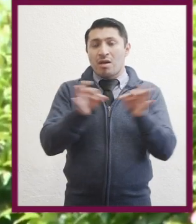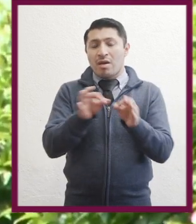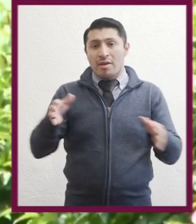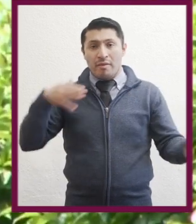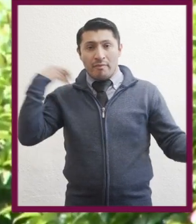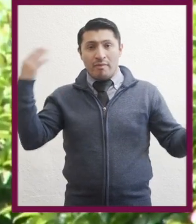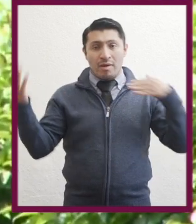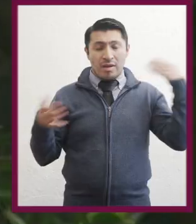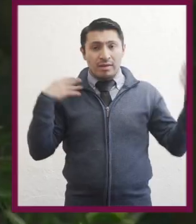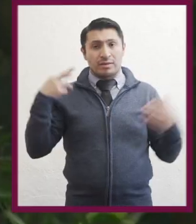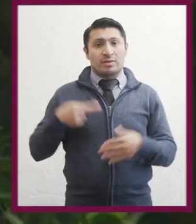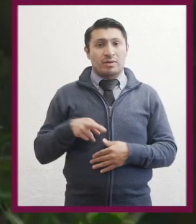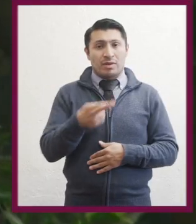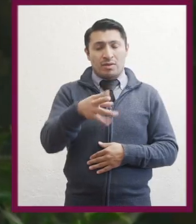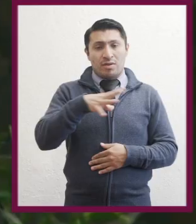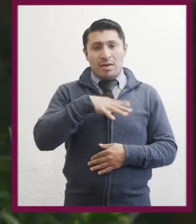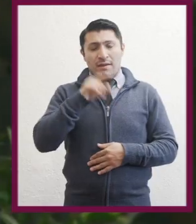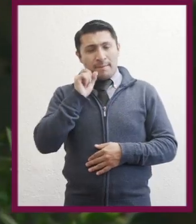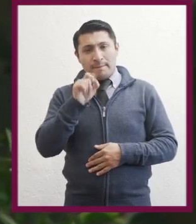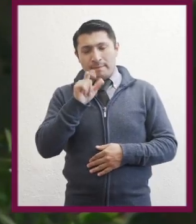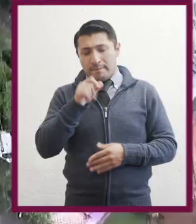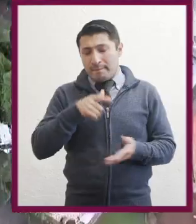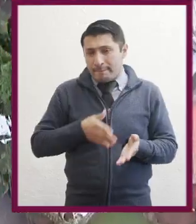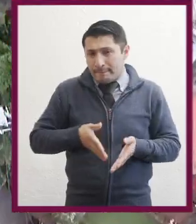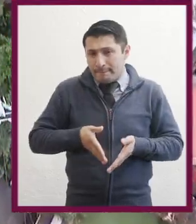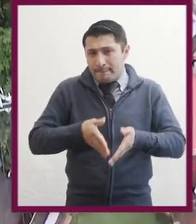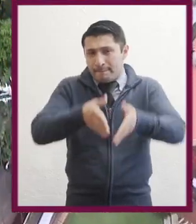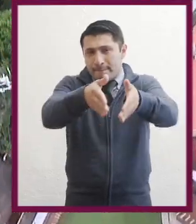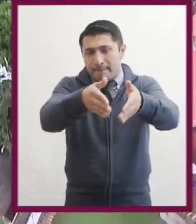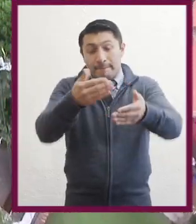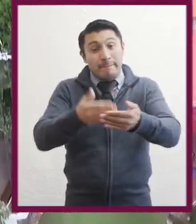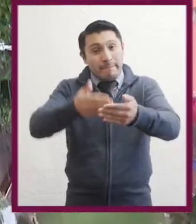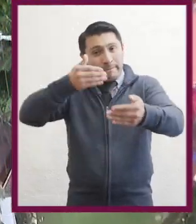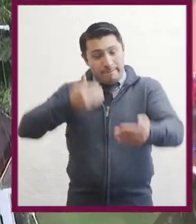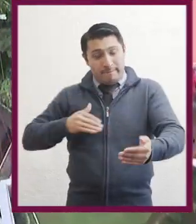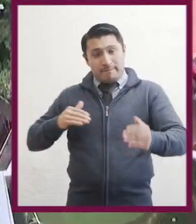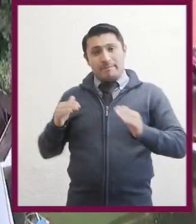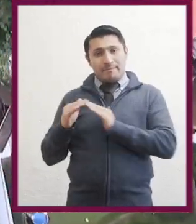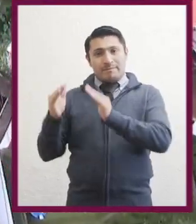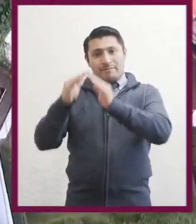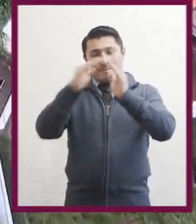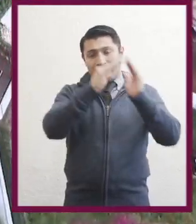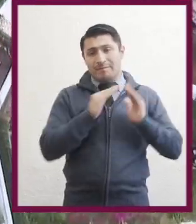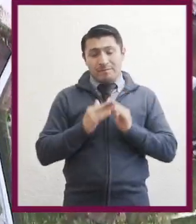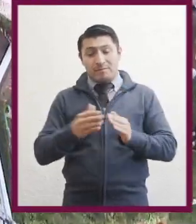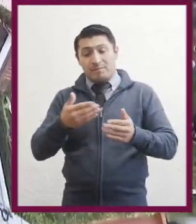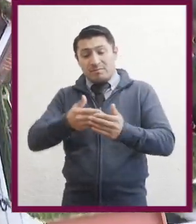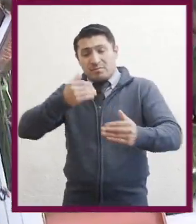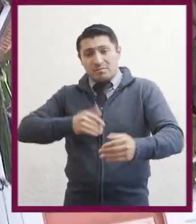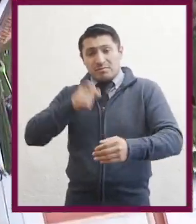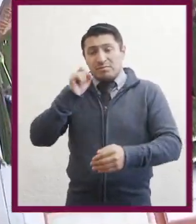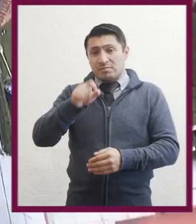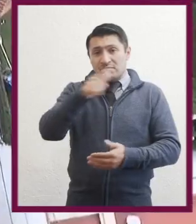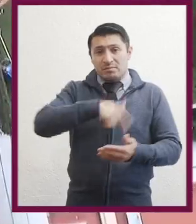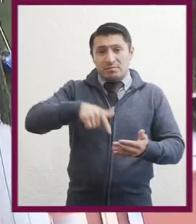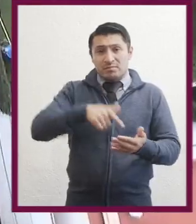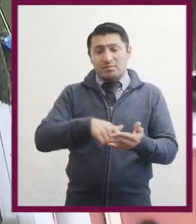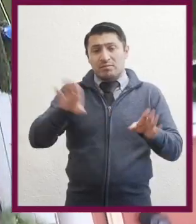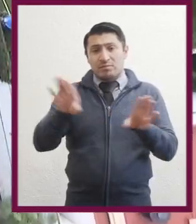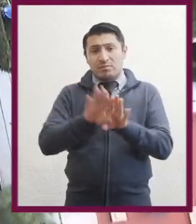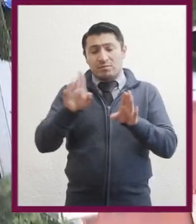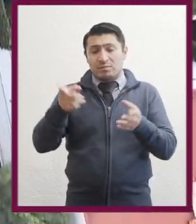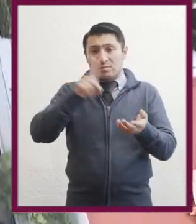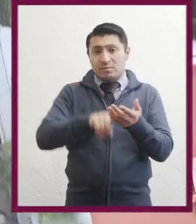Uno de los ejes principales es el Paseo del Río, que sigue el trazo del mismo. Antes de su fraccionamiento,